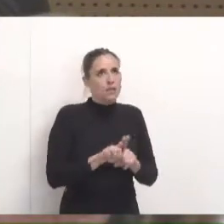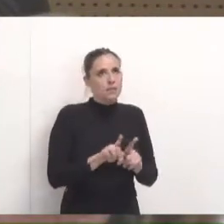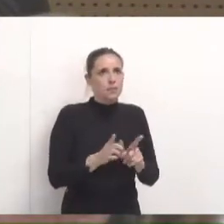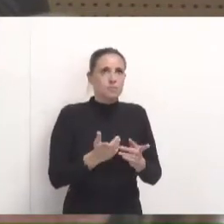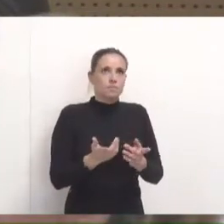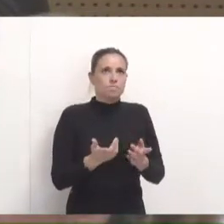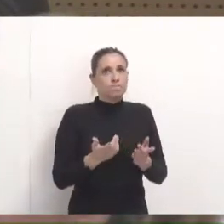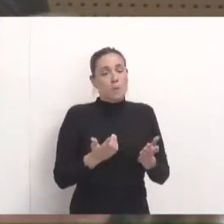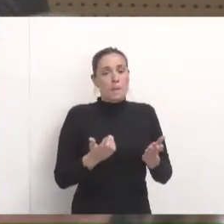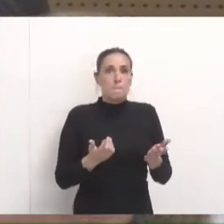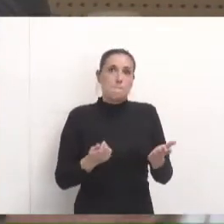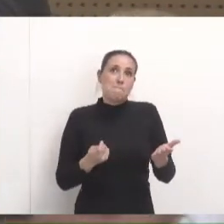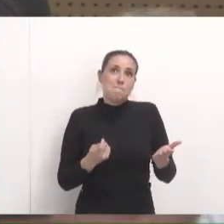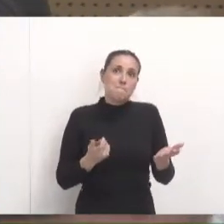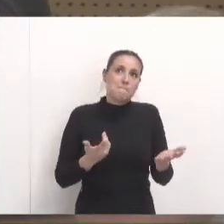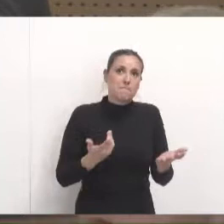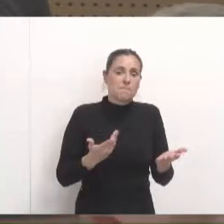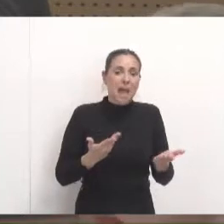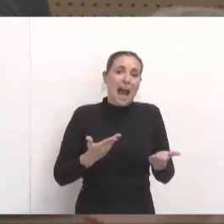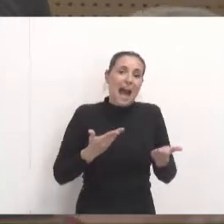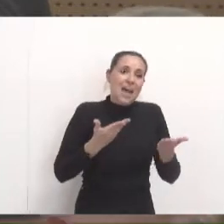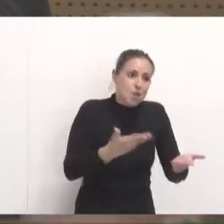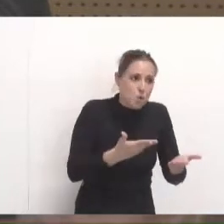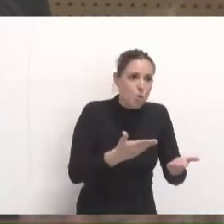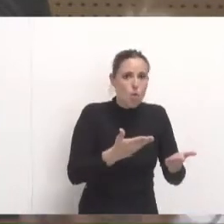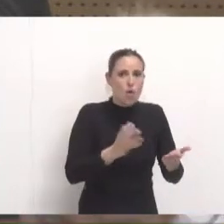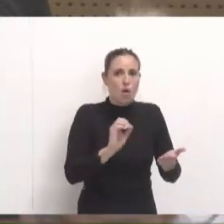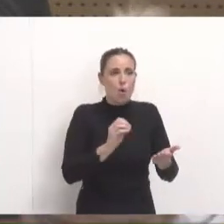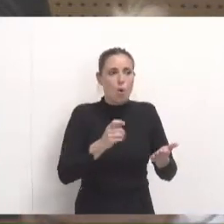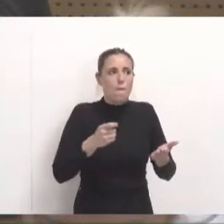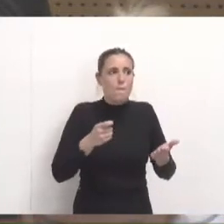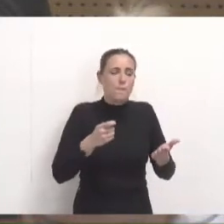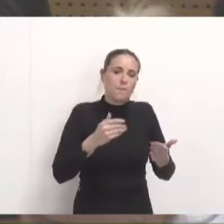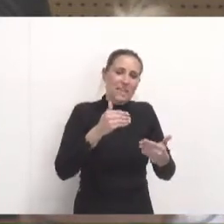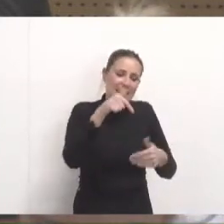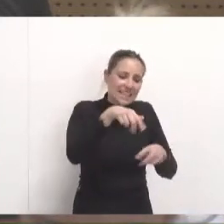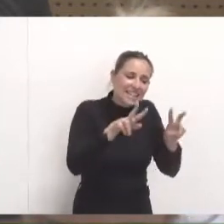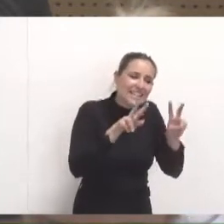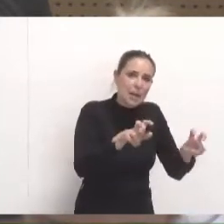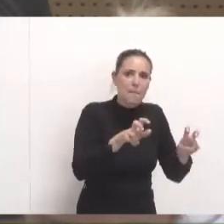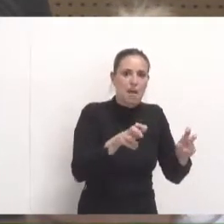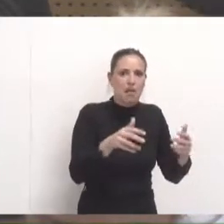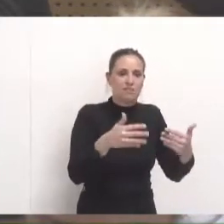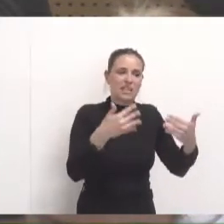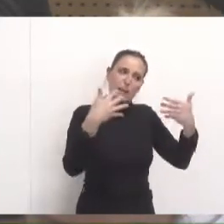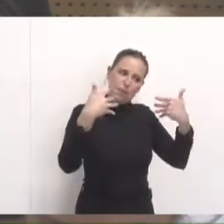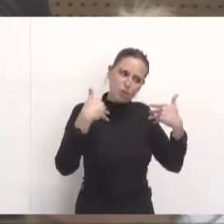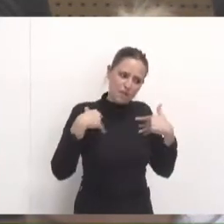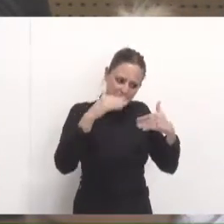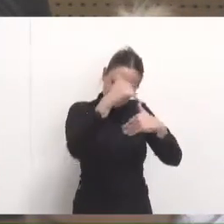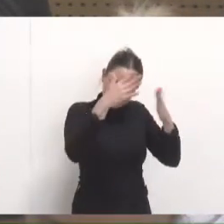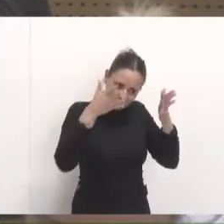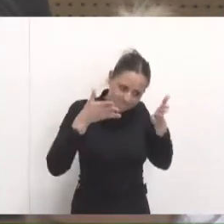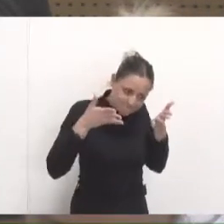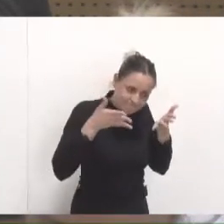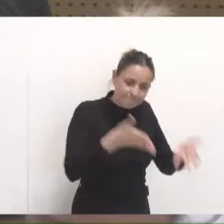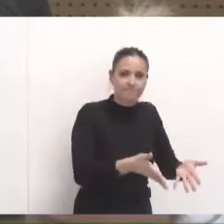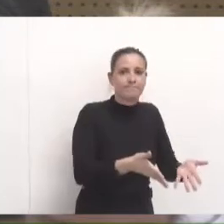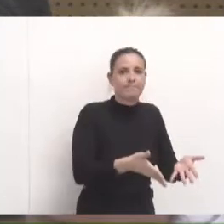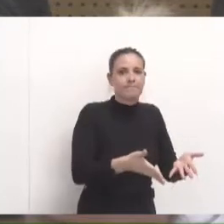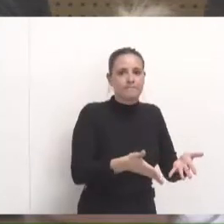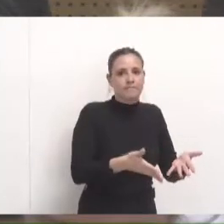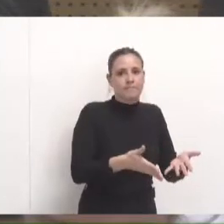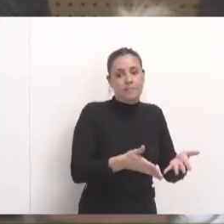pague de algún modo, atienda este tema, lo aborde con responsabilidad y revoque todos aquellos